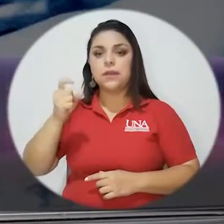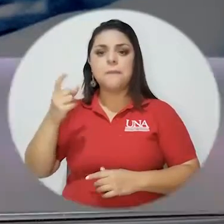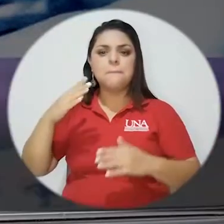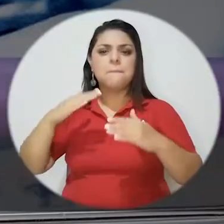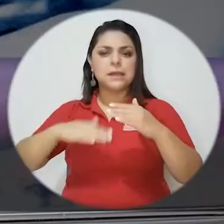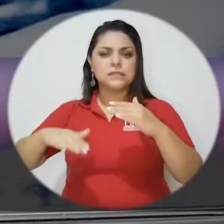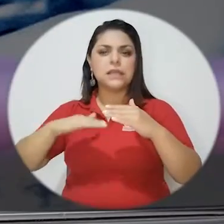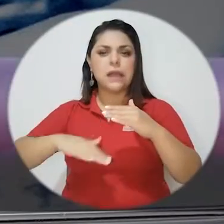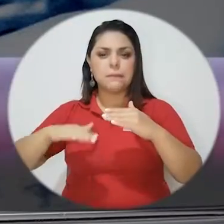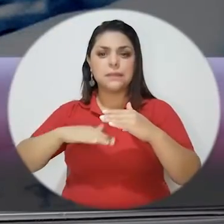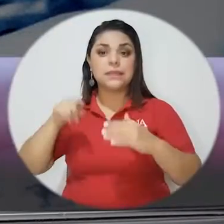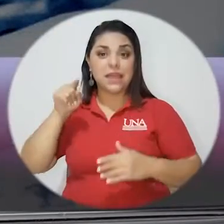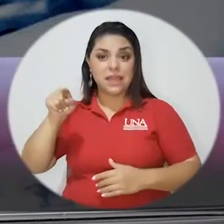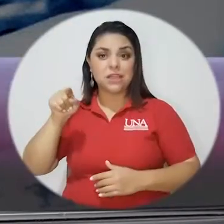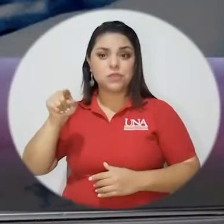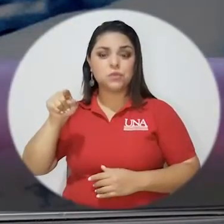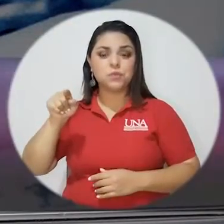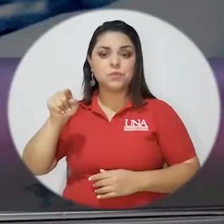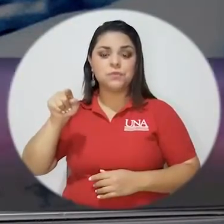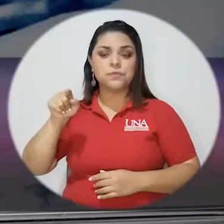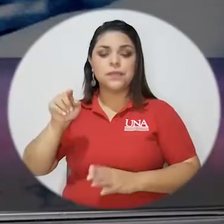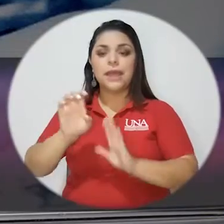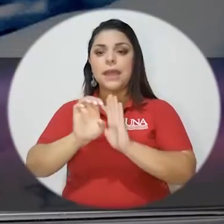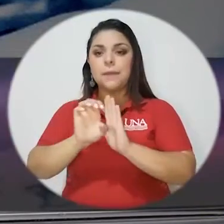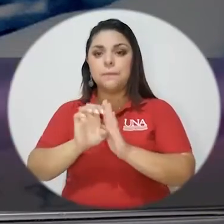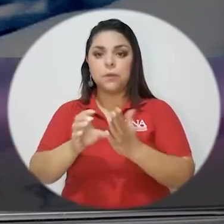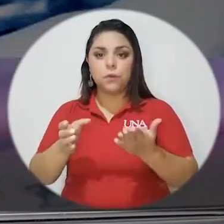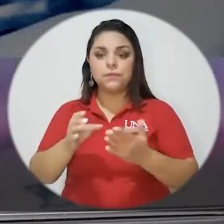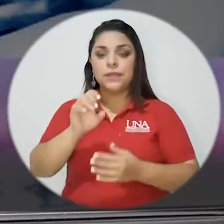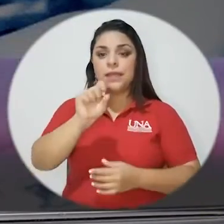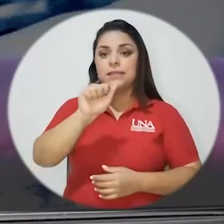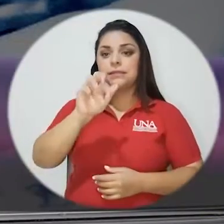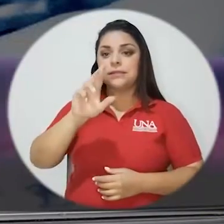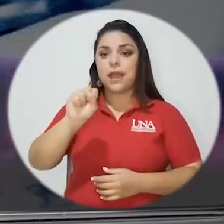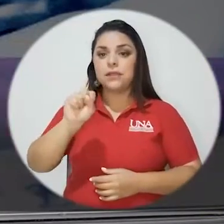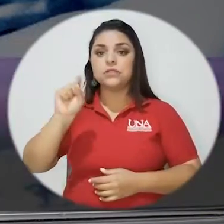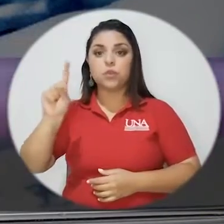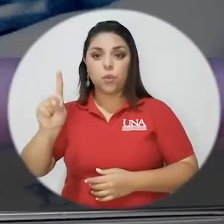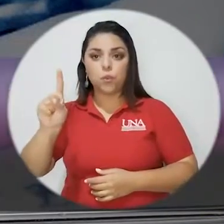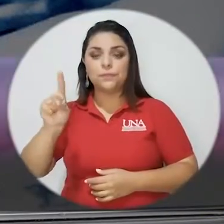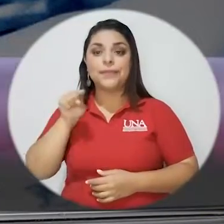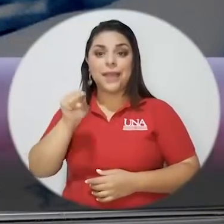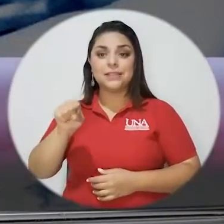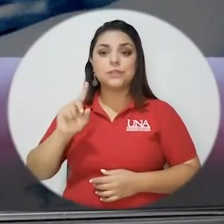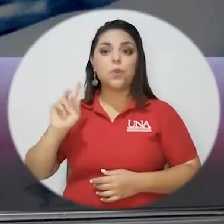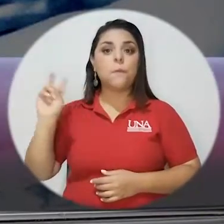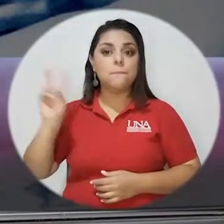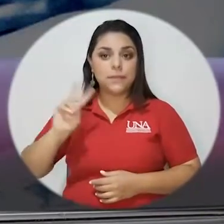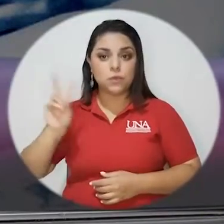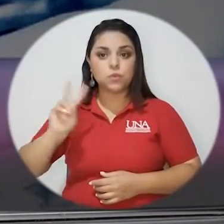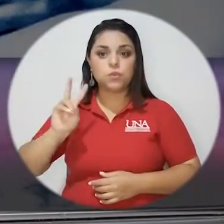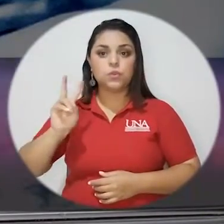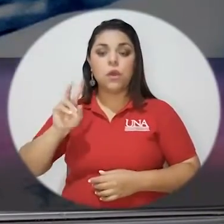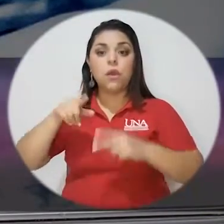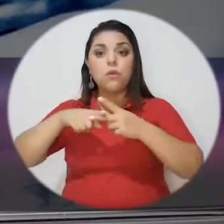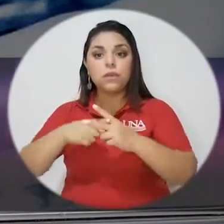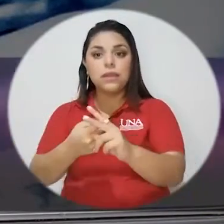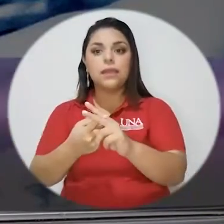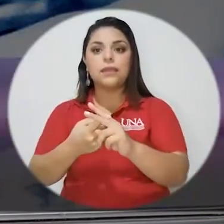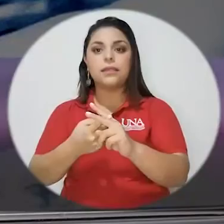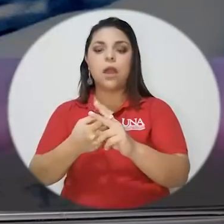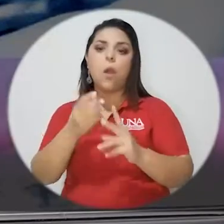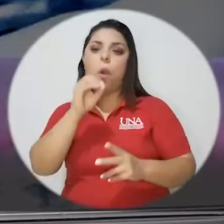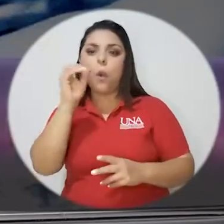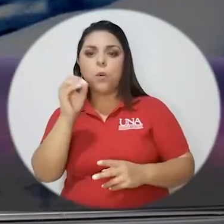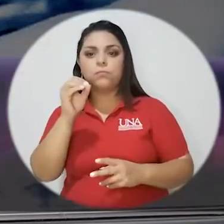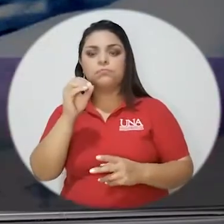el coronavirus, digamos, del SARS-1, este es un virus que se origina